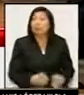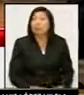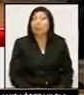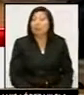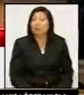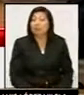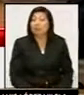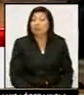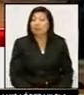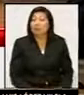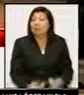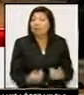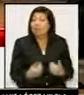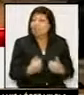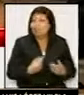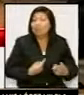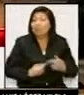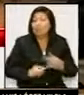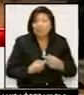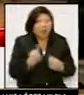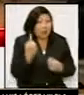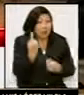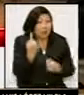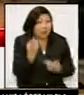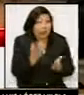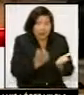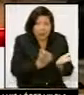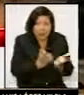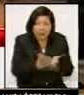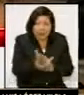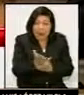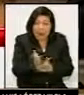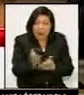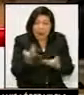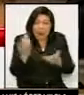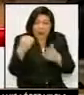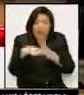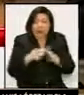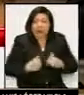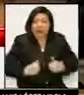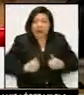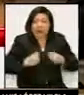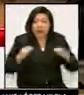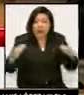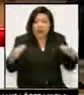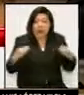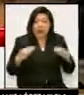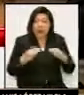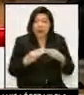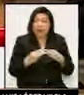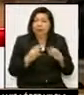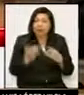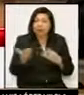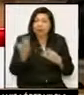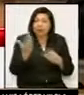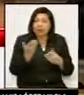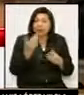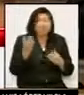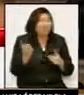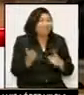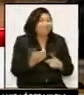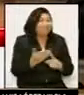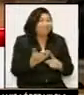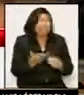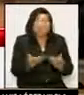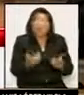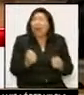pueblos que tienen que trasladarse, porque es la única vía de acceso, los que viven en Machu Picchu, reciben un maltrato porque no